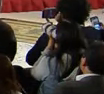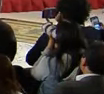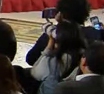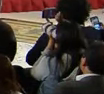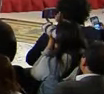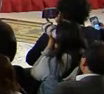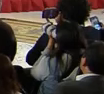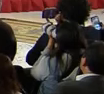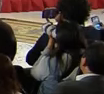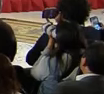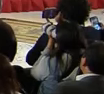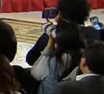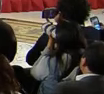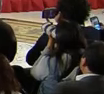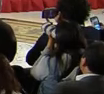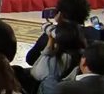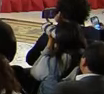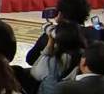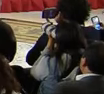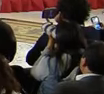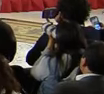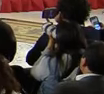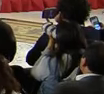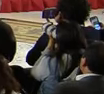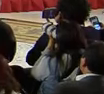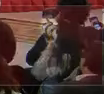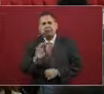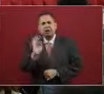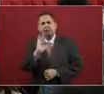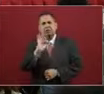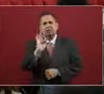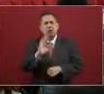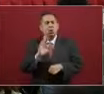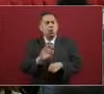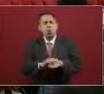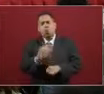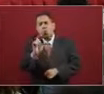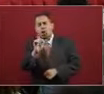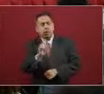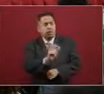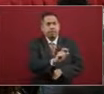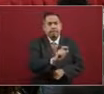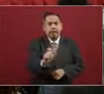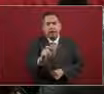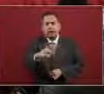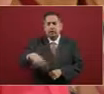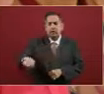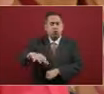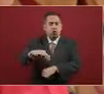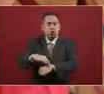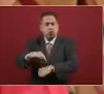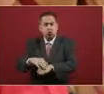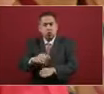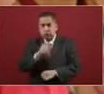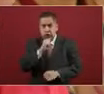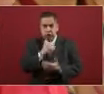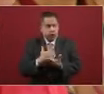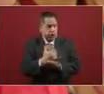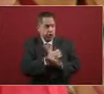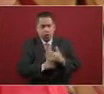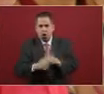de asueto casi toda ella, ¿cuándo se podría tener ya la normalización de los pagos a los médicos que no han recibido